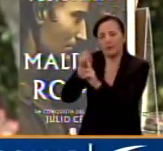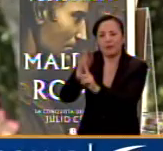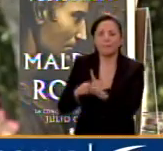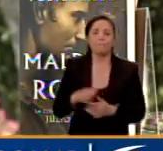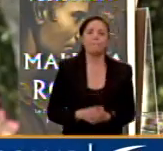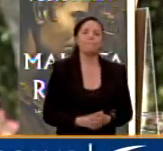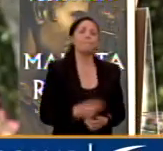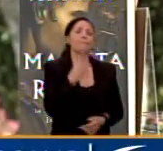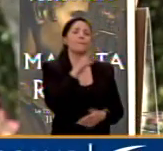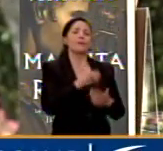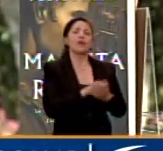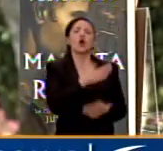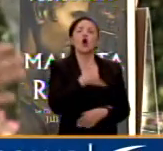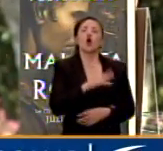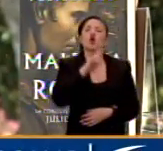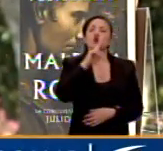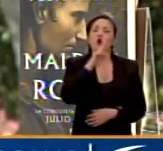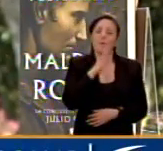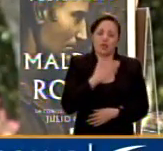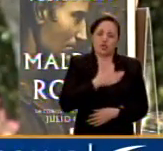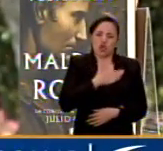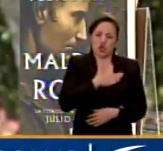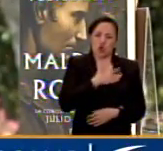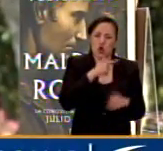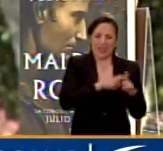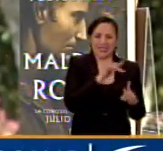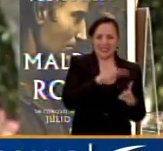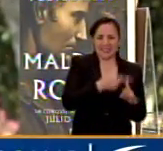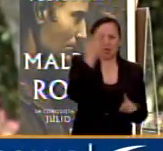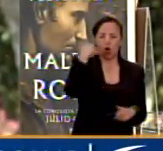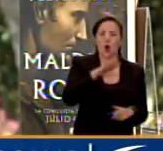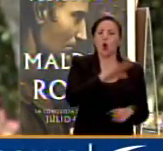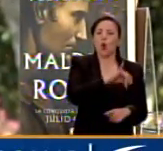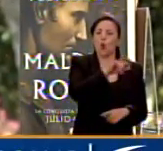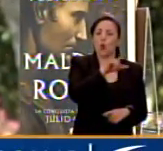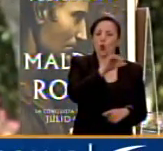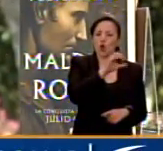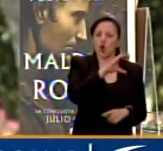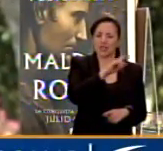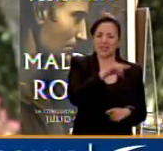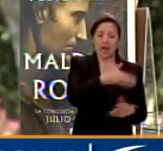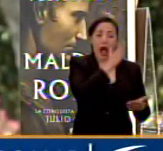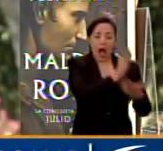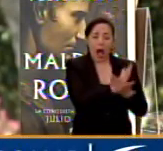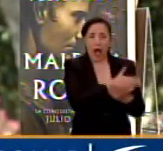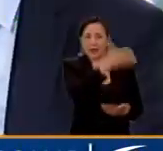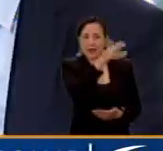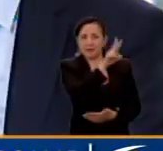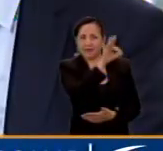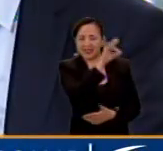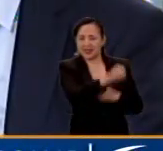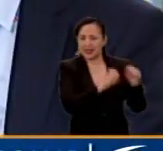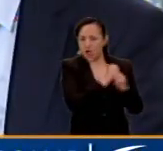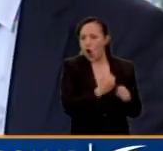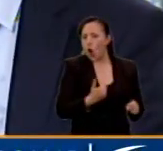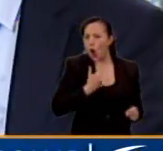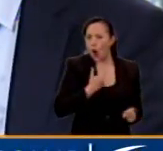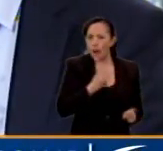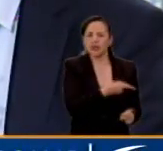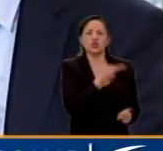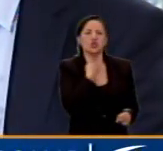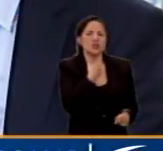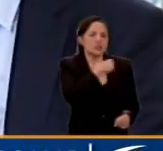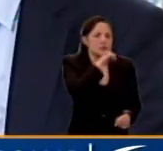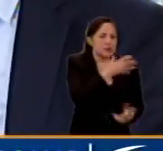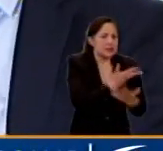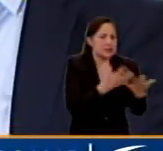Julio César, el joven, hasta sus 23 años. Conocimos su personalidad, sus gustos. En Maldita Roma, ¿qué vemos de